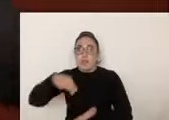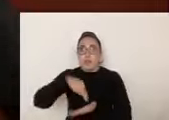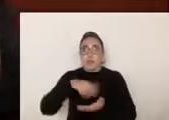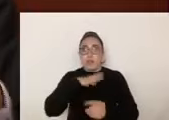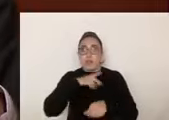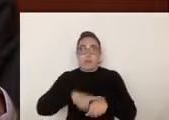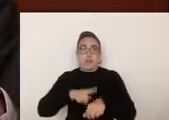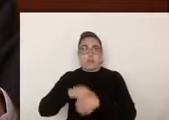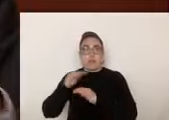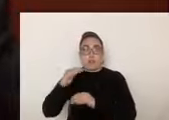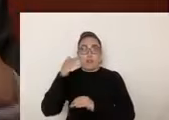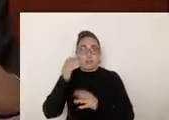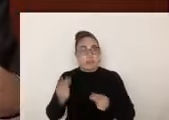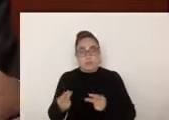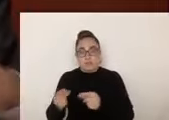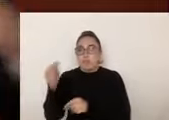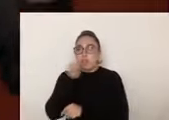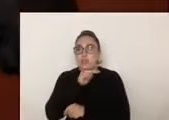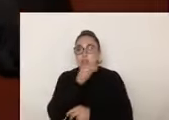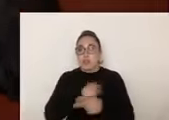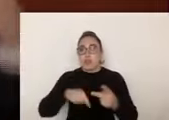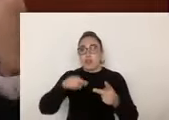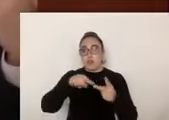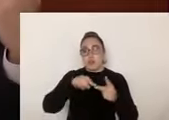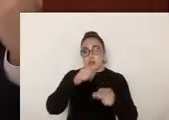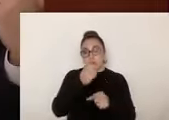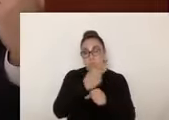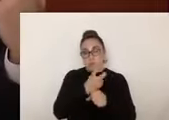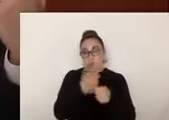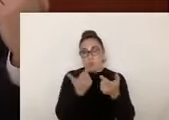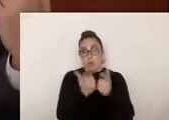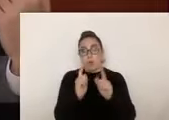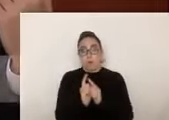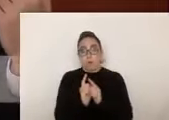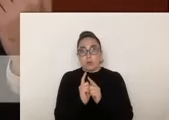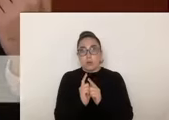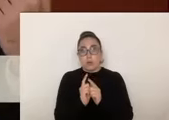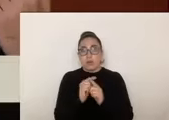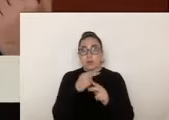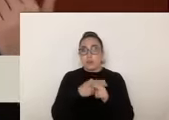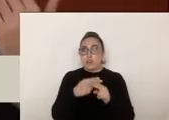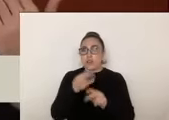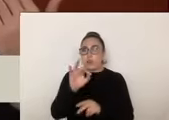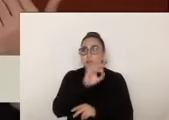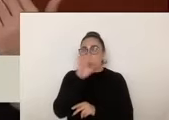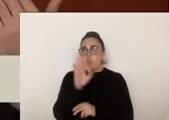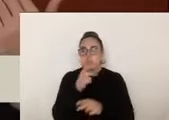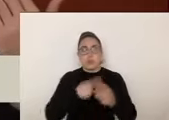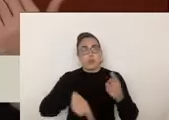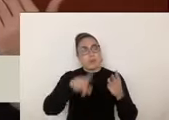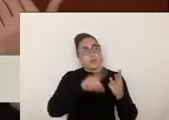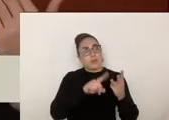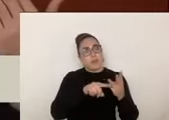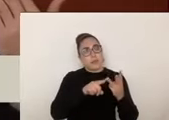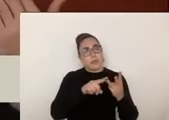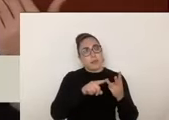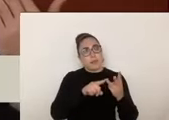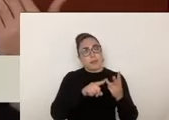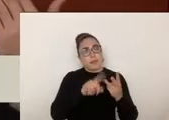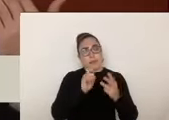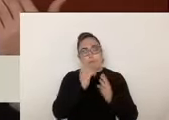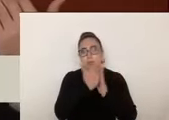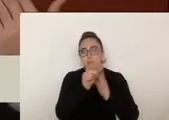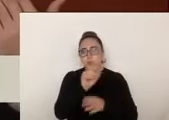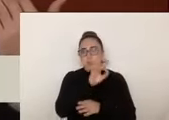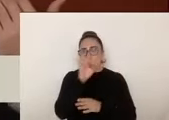qué. El grupo segundo caía hasta un 40% y el grupo tercero era menos del 20%